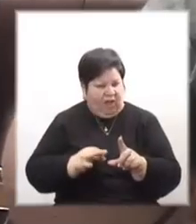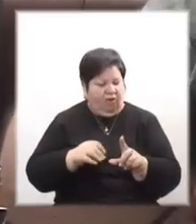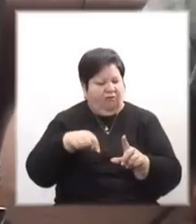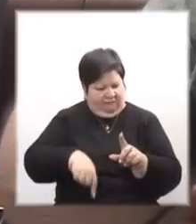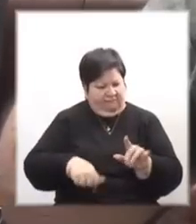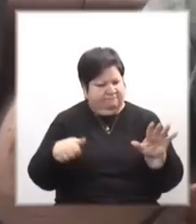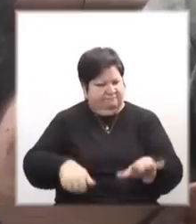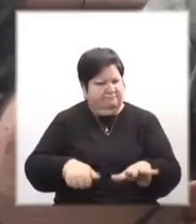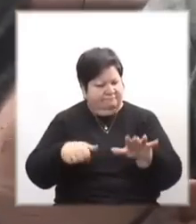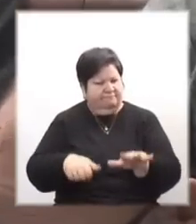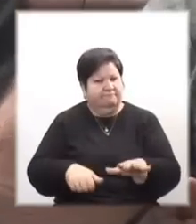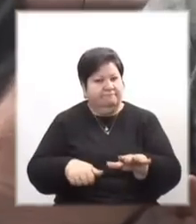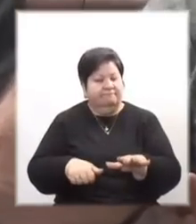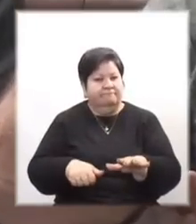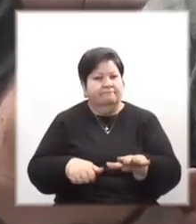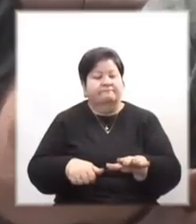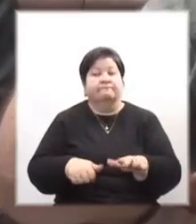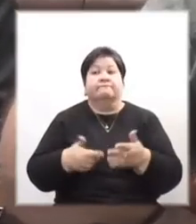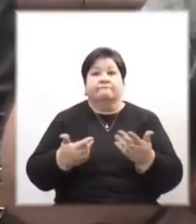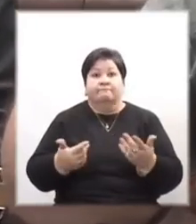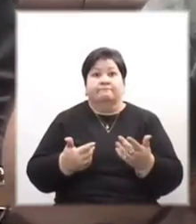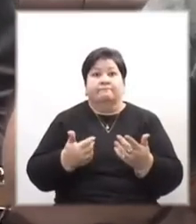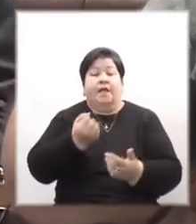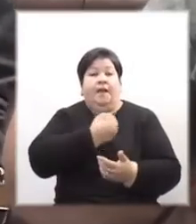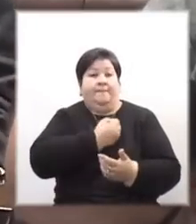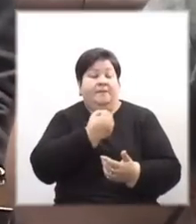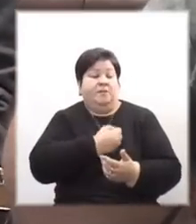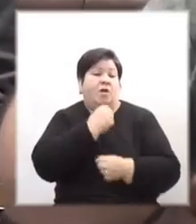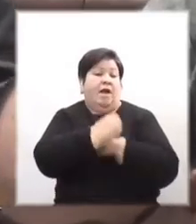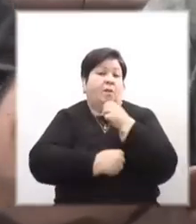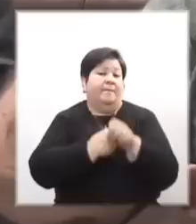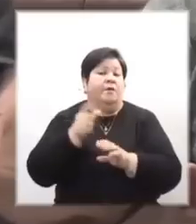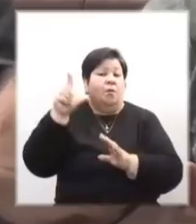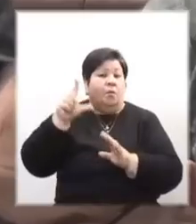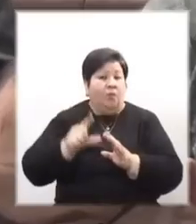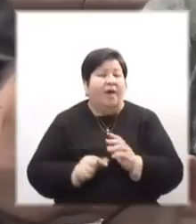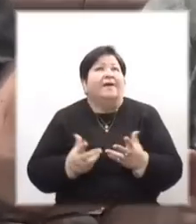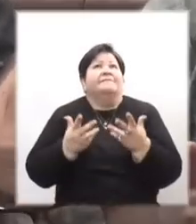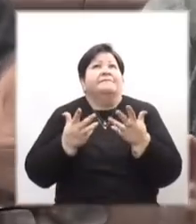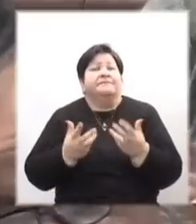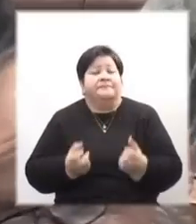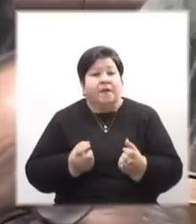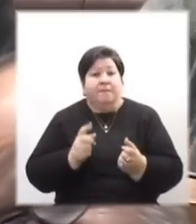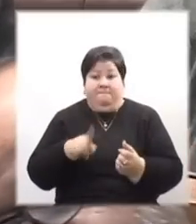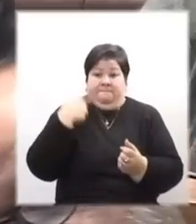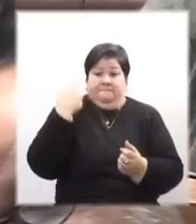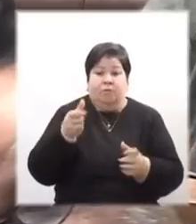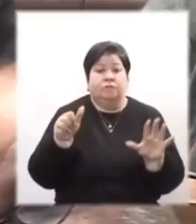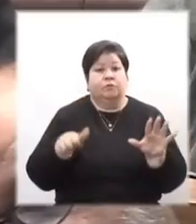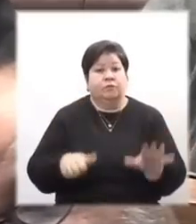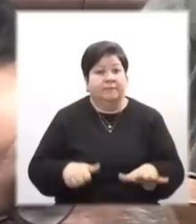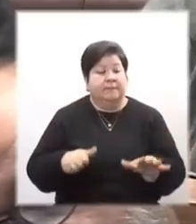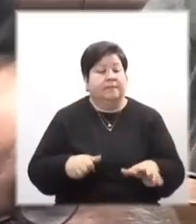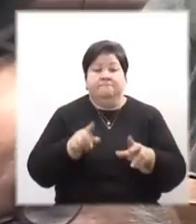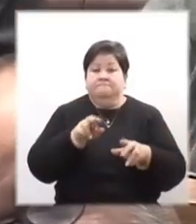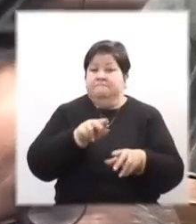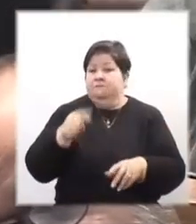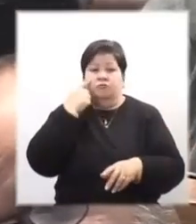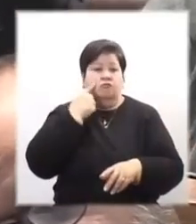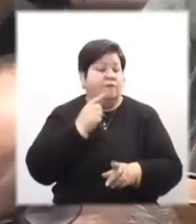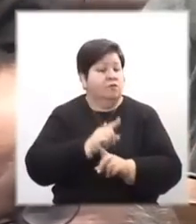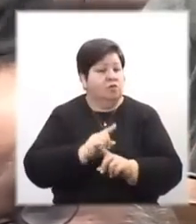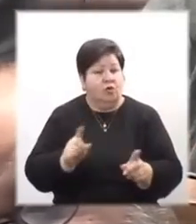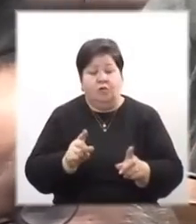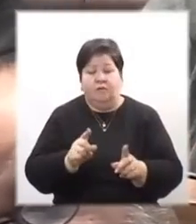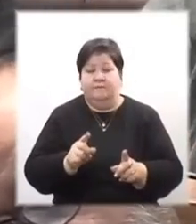este semestre. Los homicidios hasta ahora han bajado anualmente. Aspiro a que en el próximo semestre no tengamos los mismos guarismos